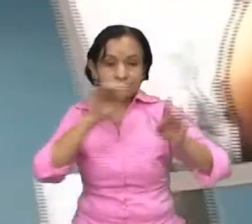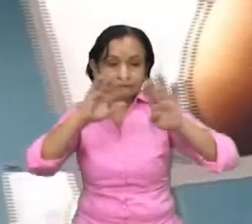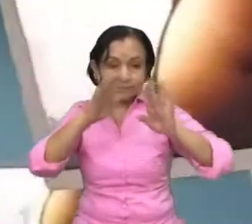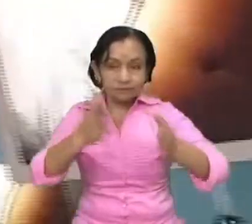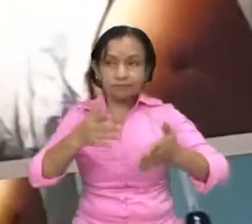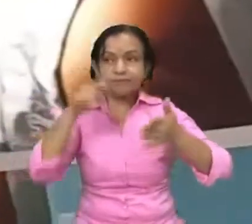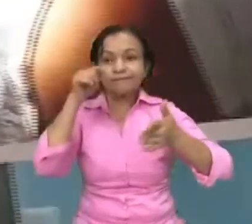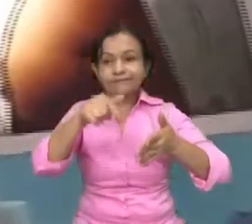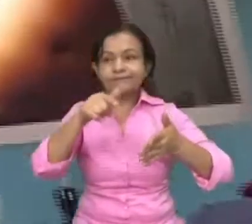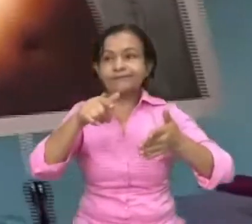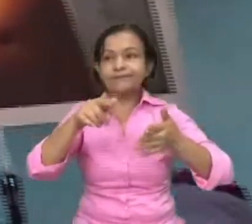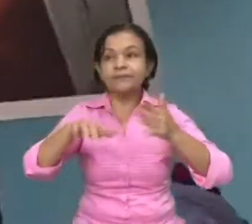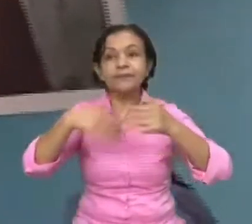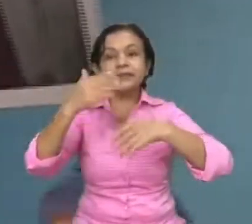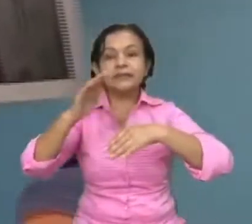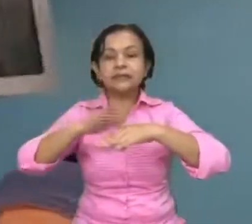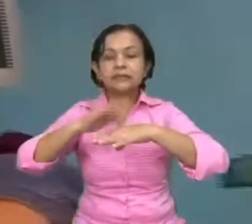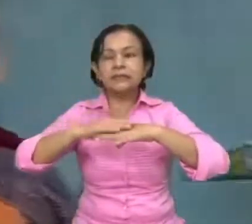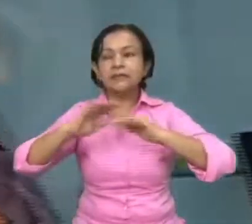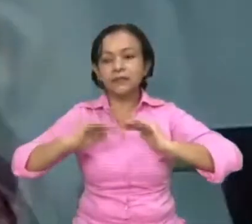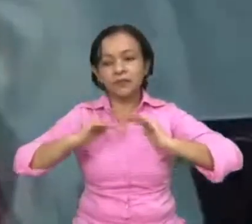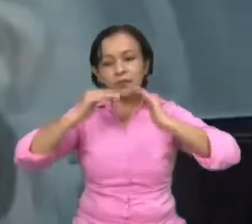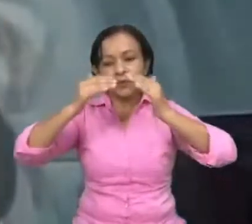multidisciplinario y posteriormente se programa la cirugía.